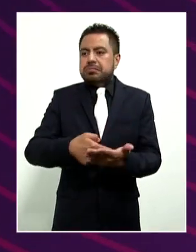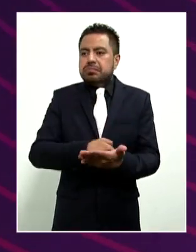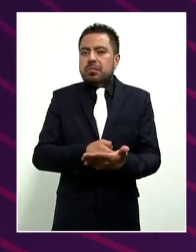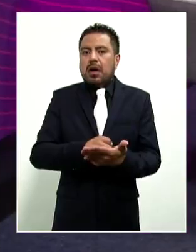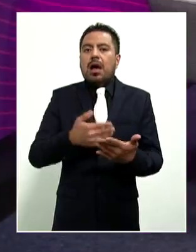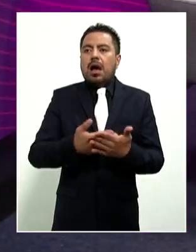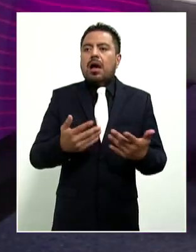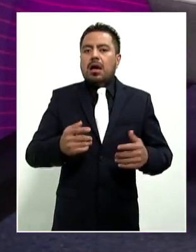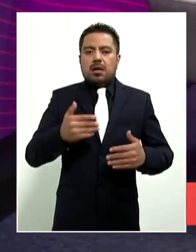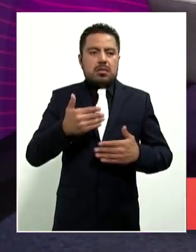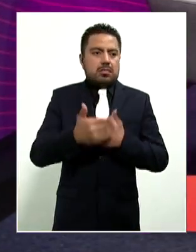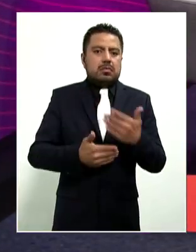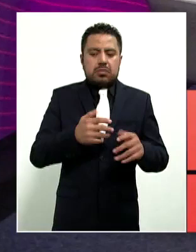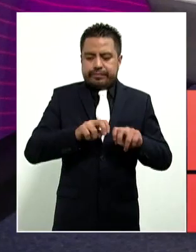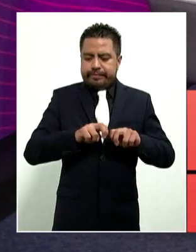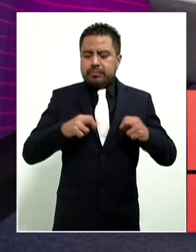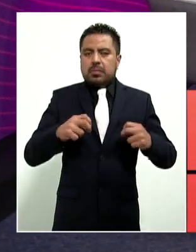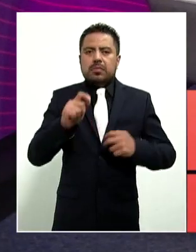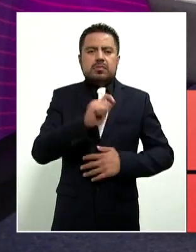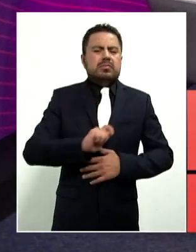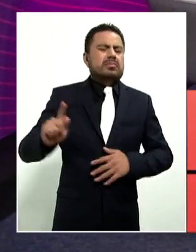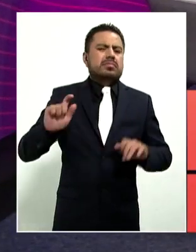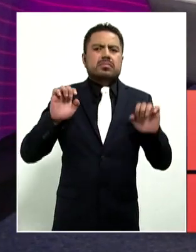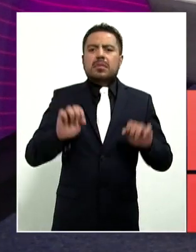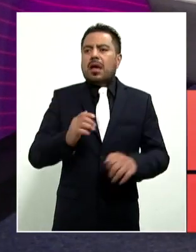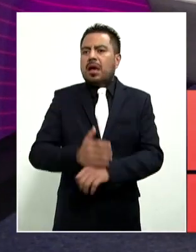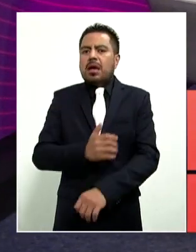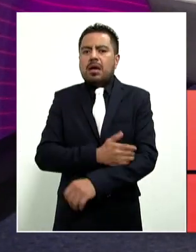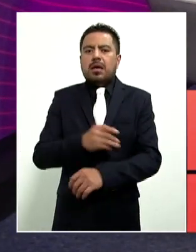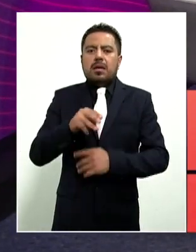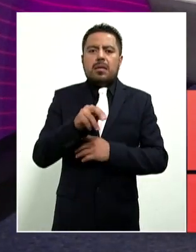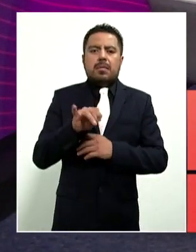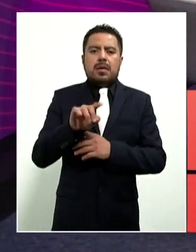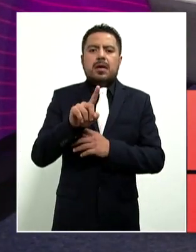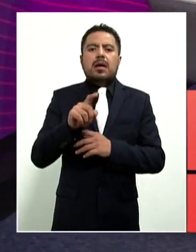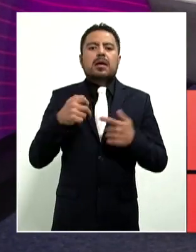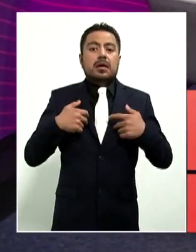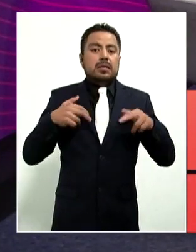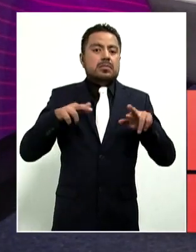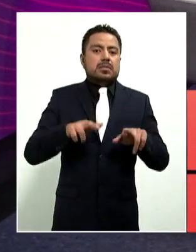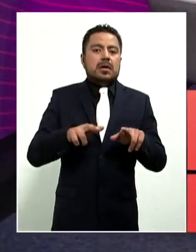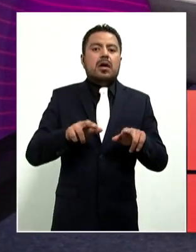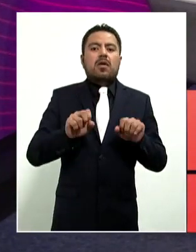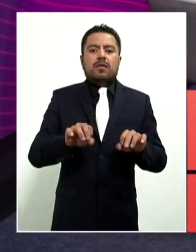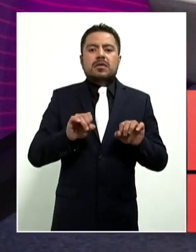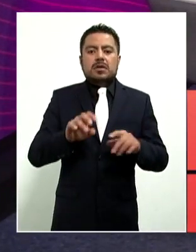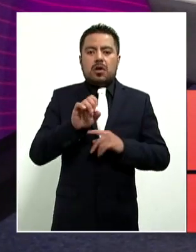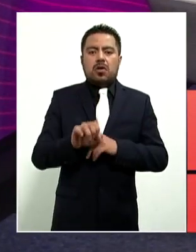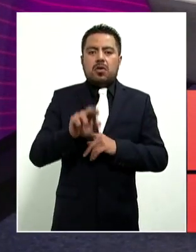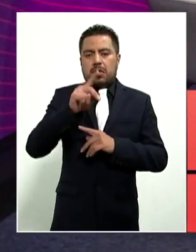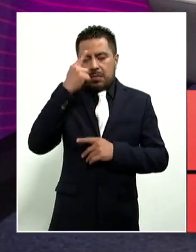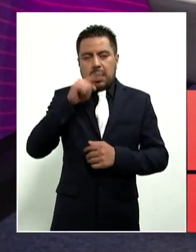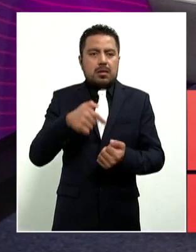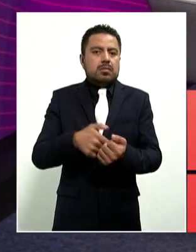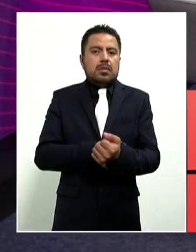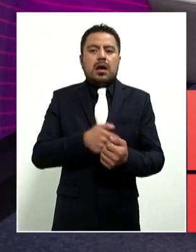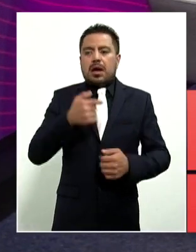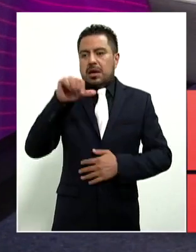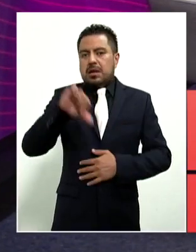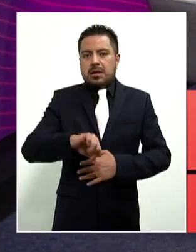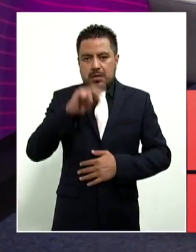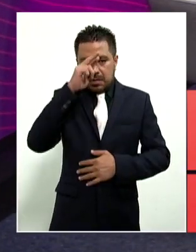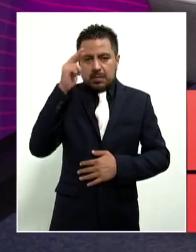tenemos nuevamente un panel de lujo. Nos acompañan Mark Manley, que es representante de la Oficina de la ONU para los Refugiados aquí en